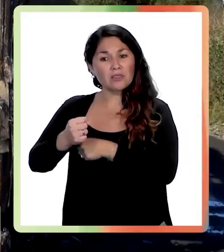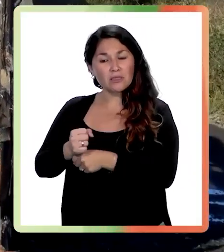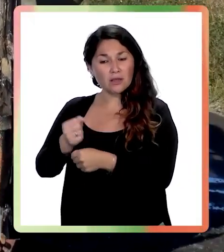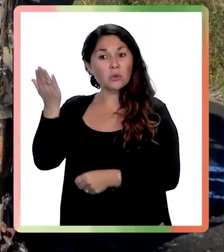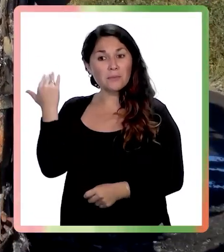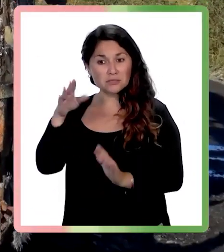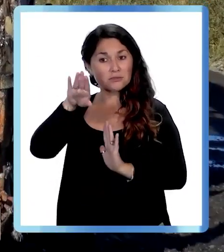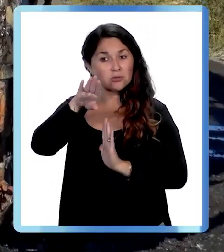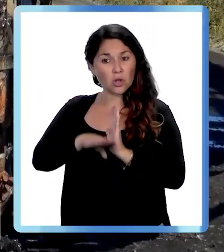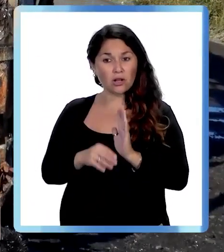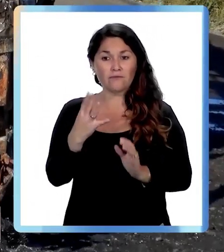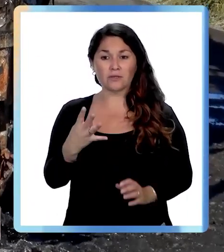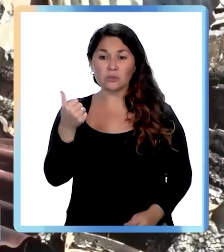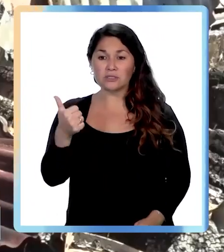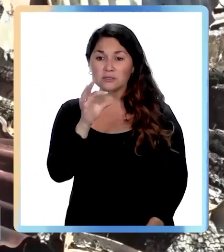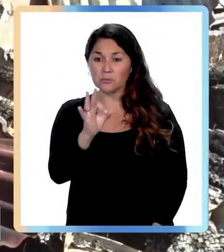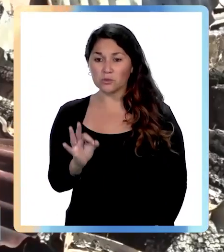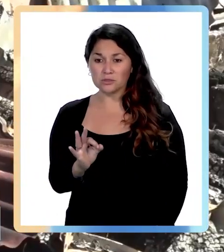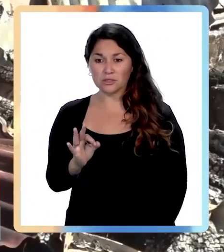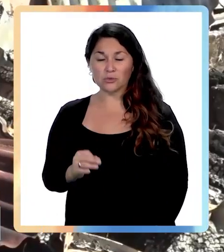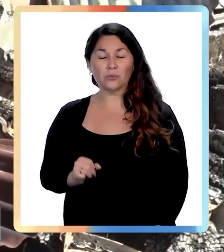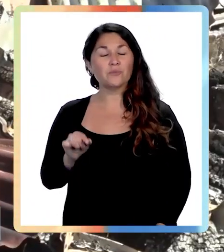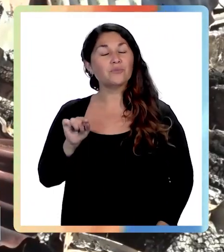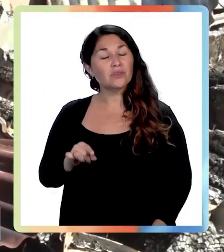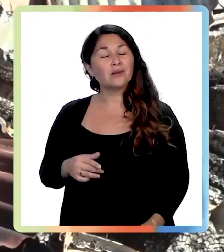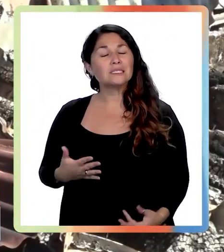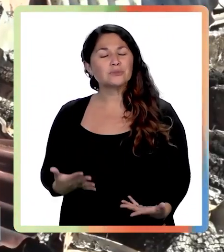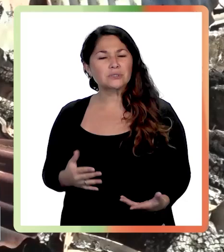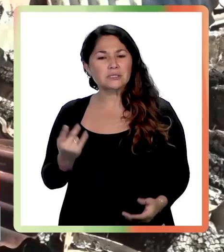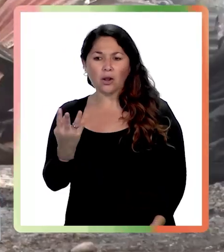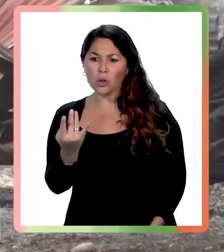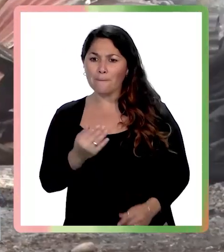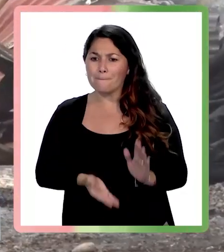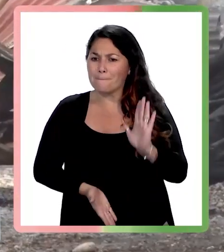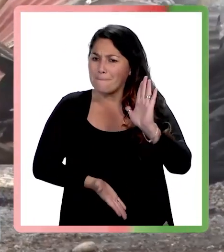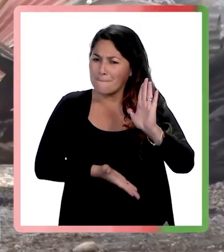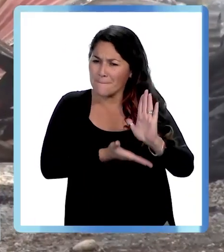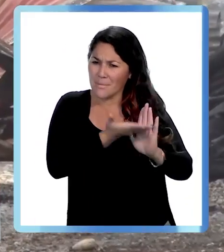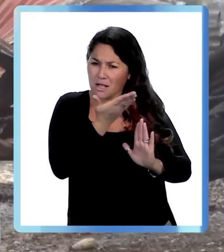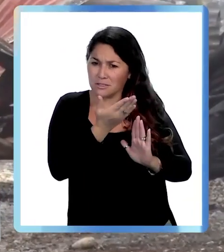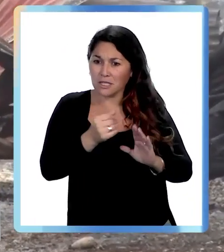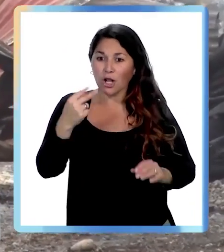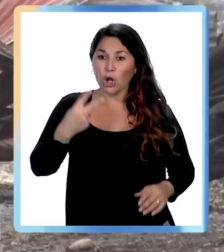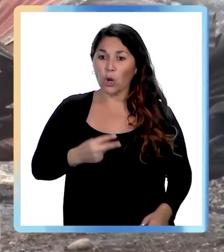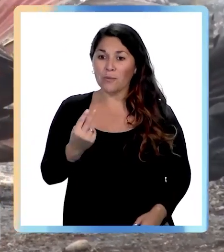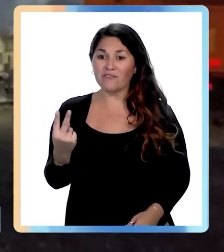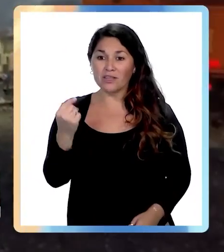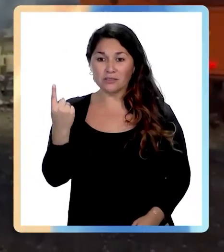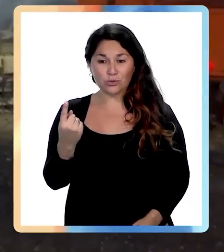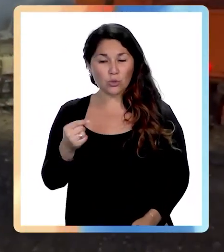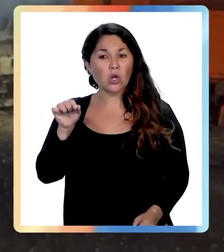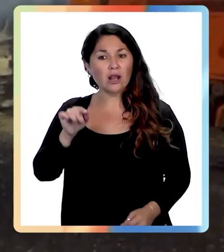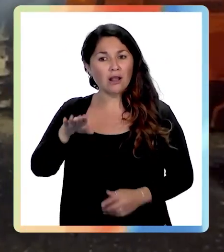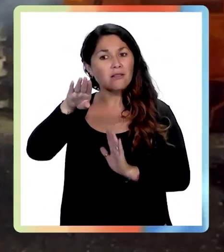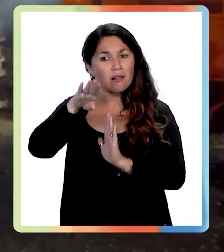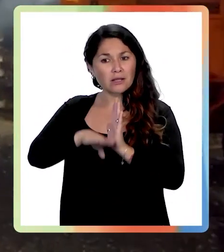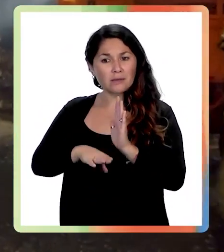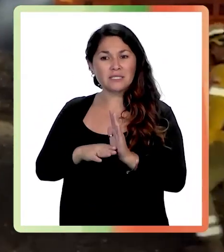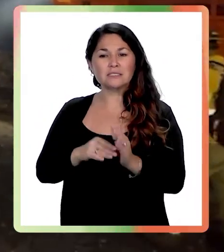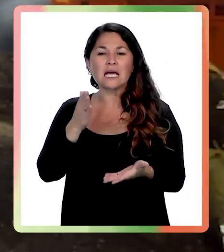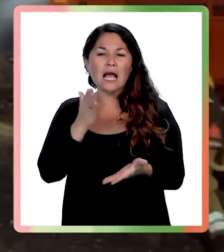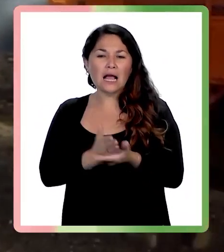han disminuido en un 46%, y si consideramos la cifra más alta que hubo en 2021, la disminución alcanza